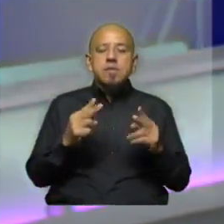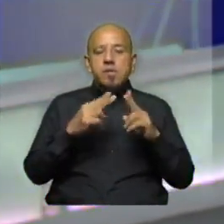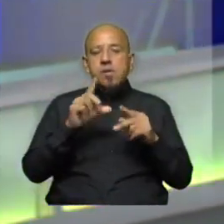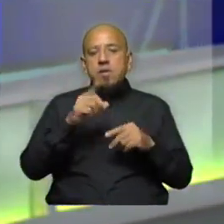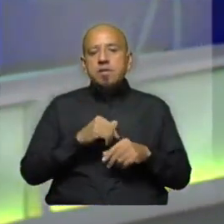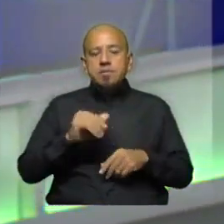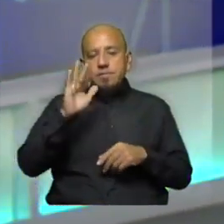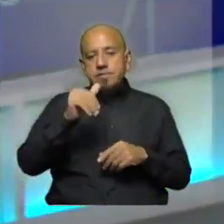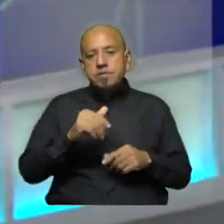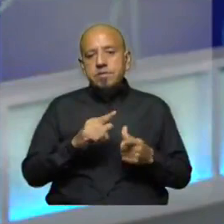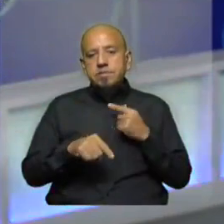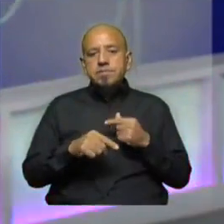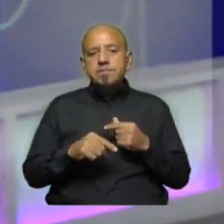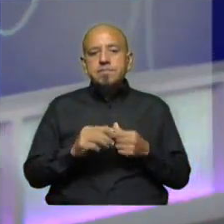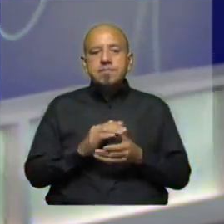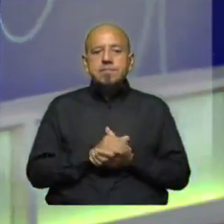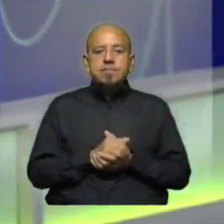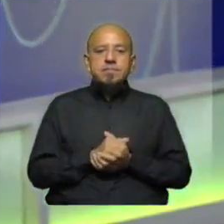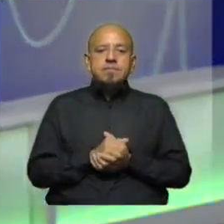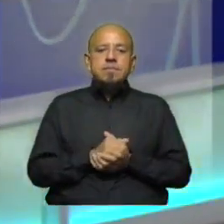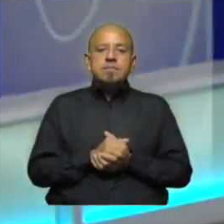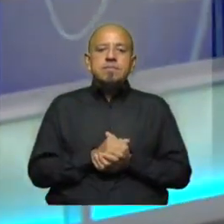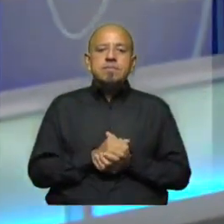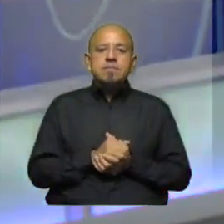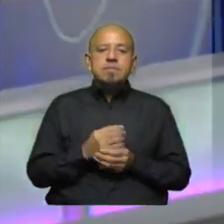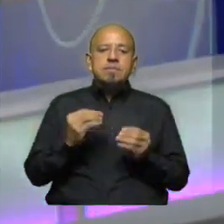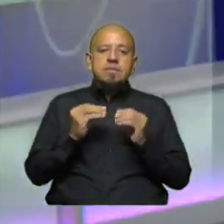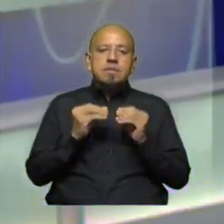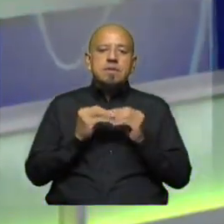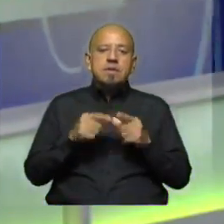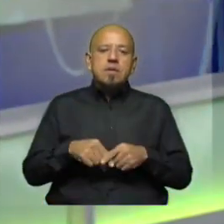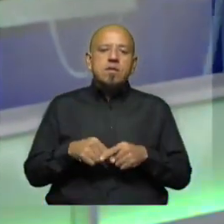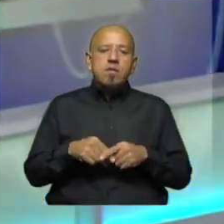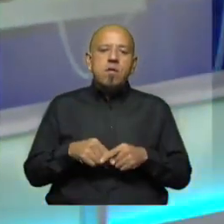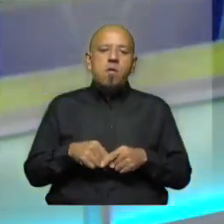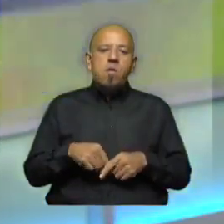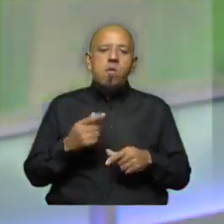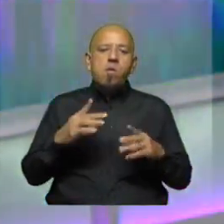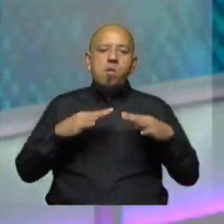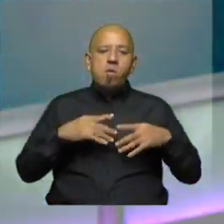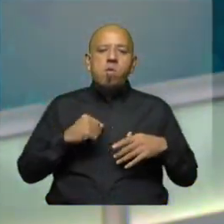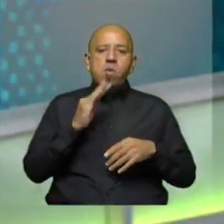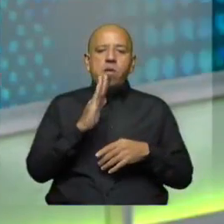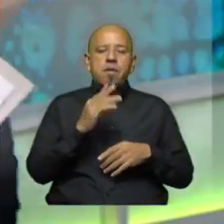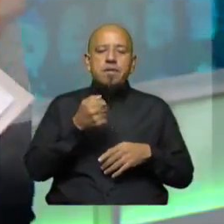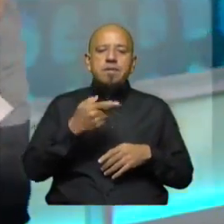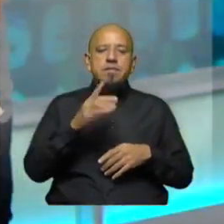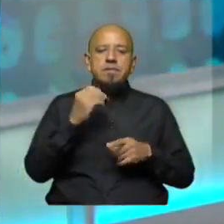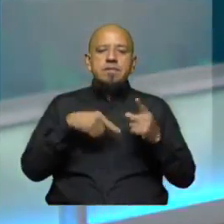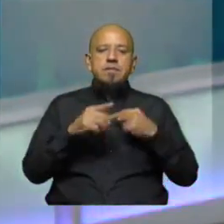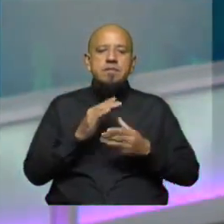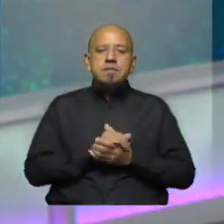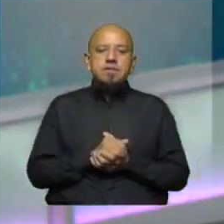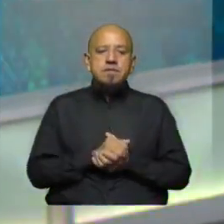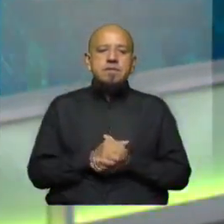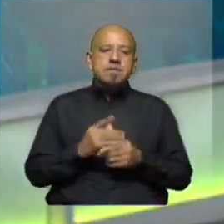lunes. Gracias por habernos acompañado. Chao, muchas gracias, Lucila, gracias por haber... compañera. Un placer. Aguantado esta licencia siempre. De Pablito acá al lado. Vamos arriba, Pablito. Te